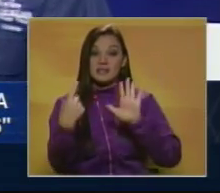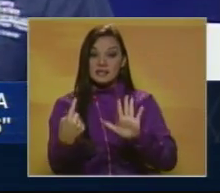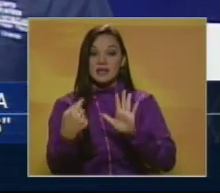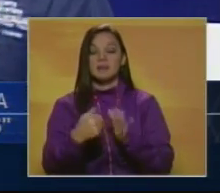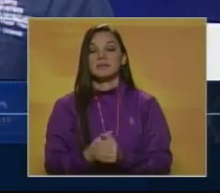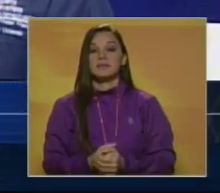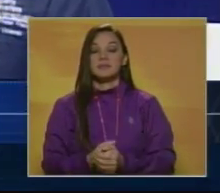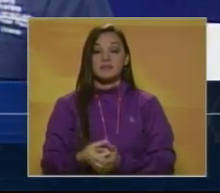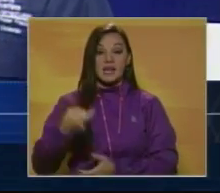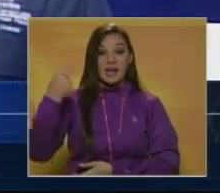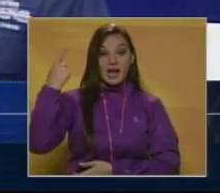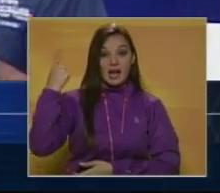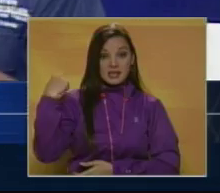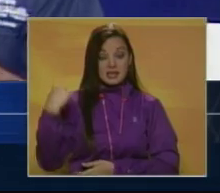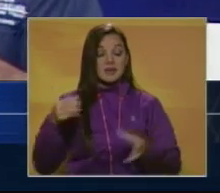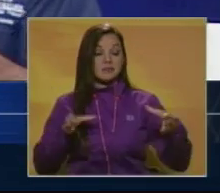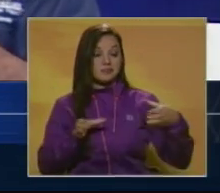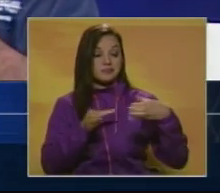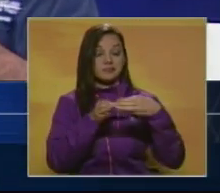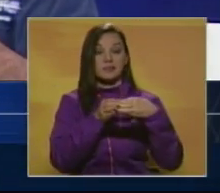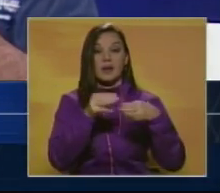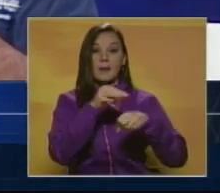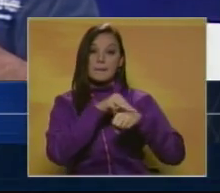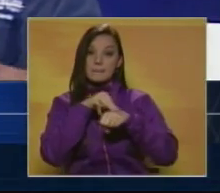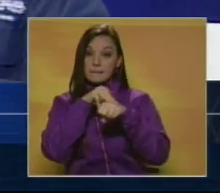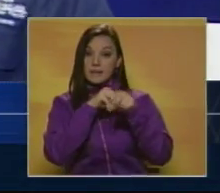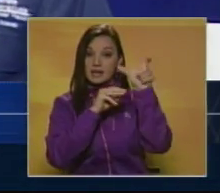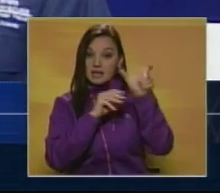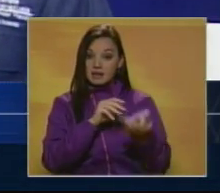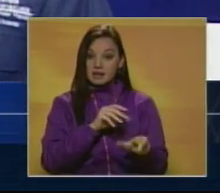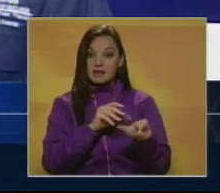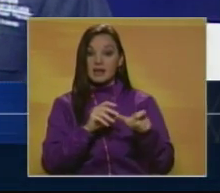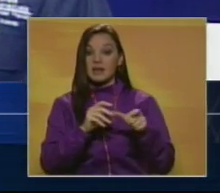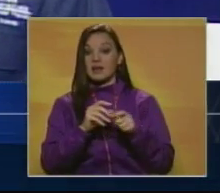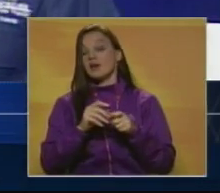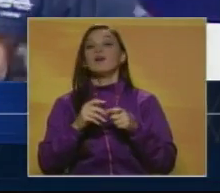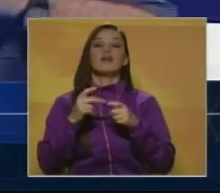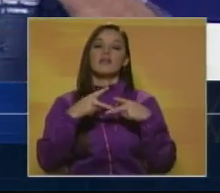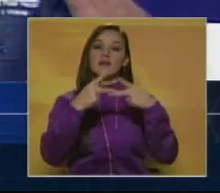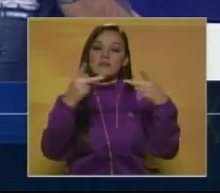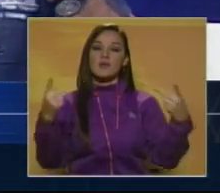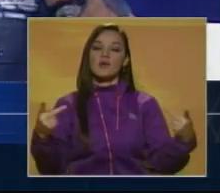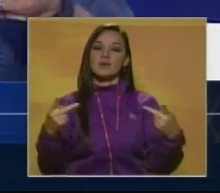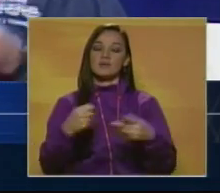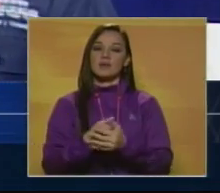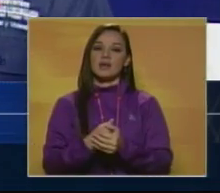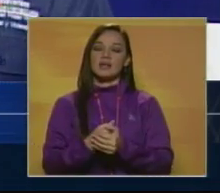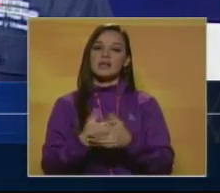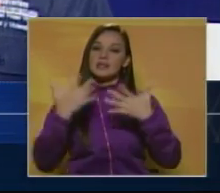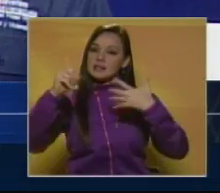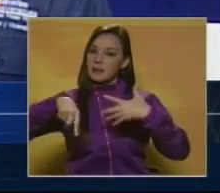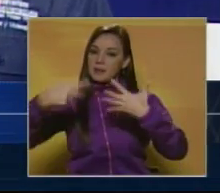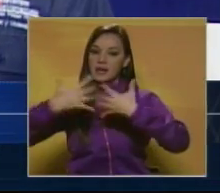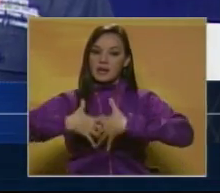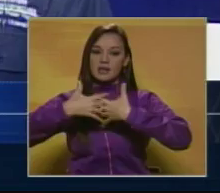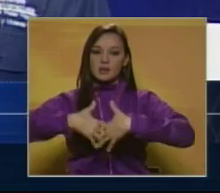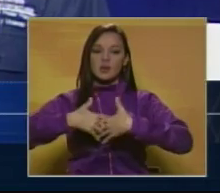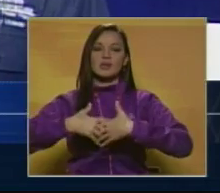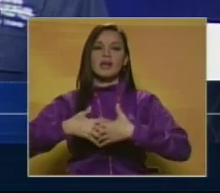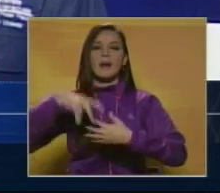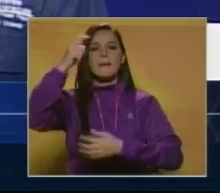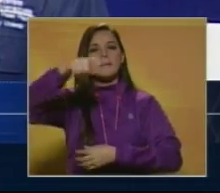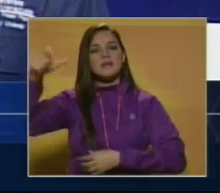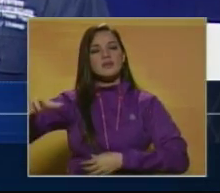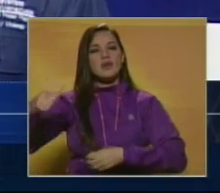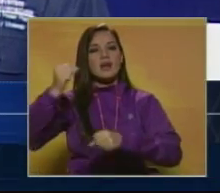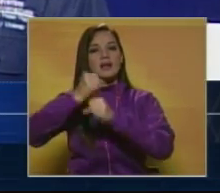Ayer hicimos una reunión con el Ministerio del Poder Popular para Industria y Comercio. Fue los representantes de SIDOR, de la